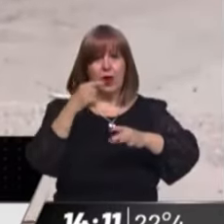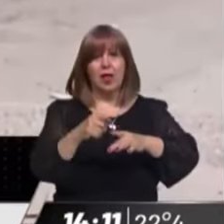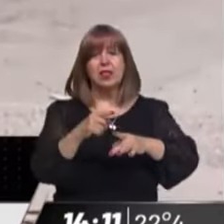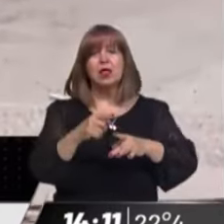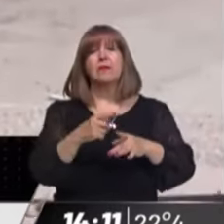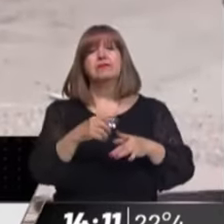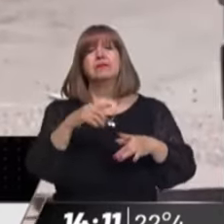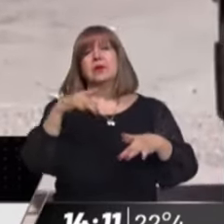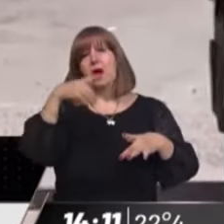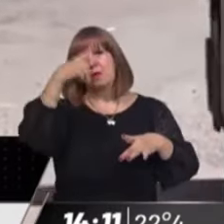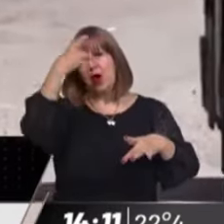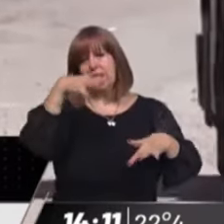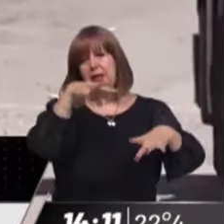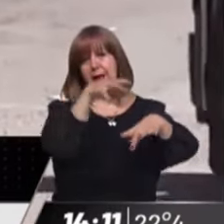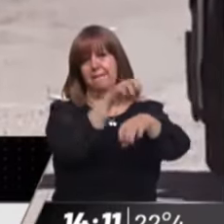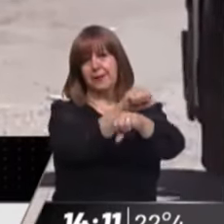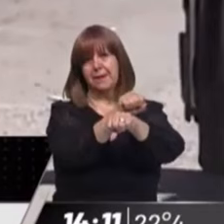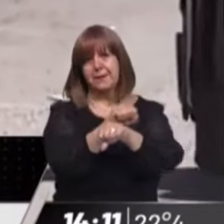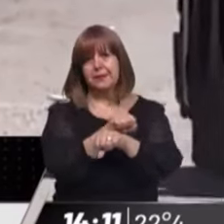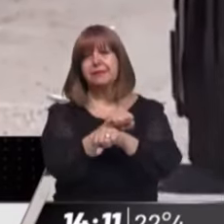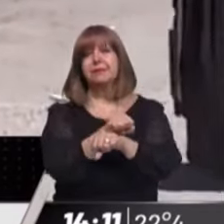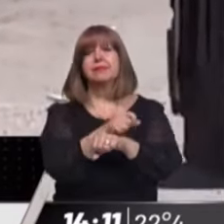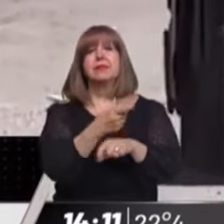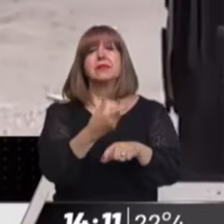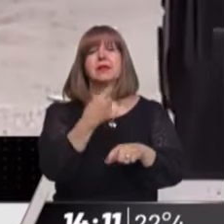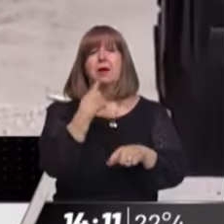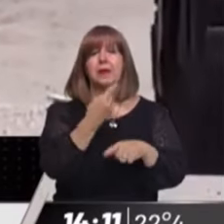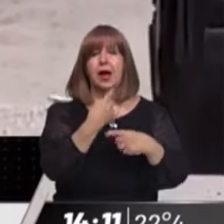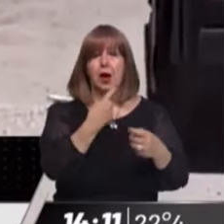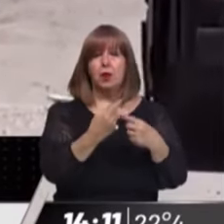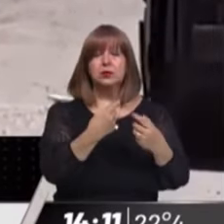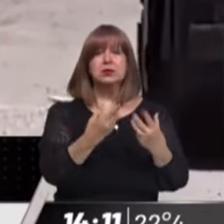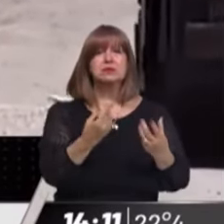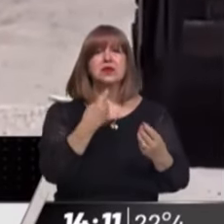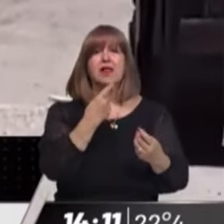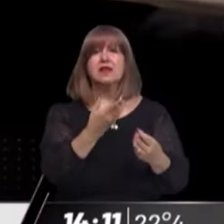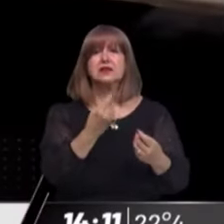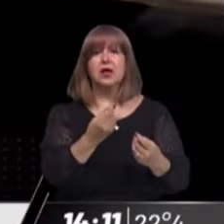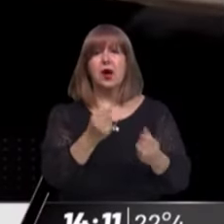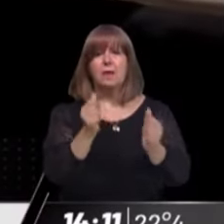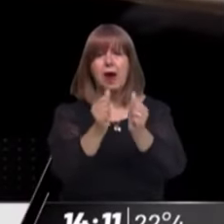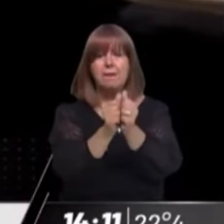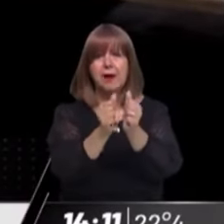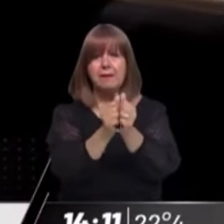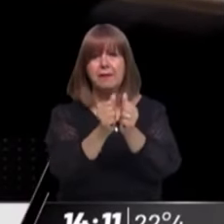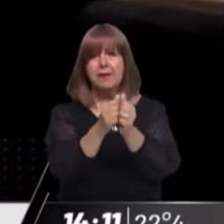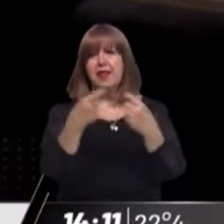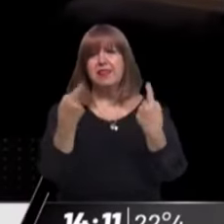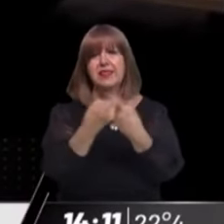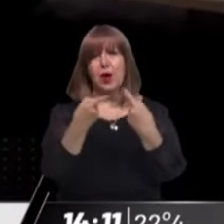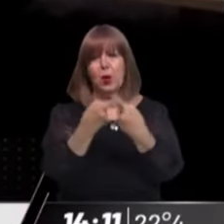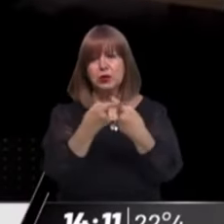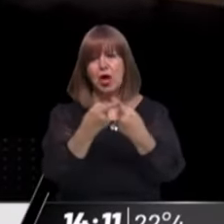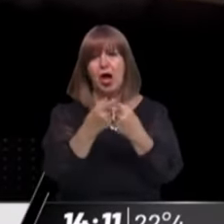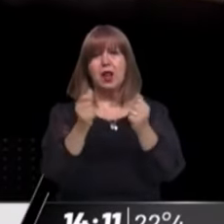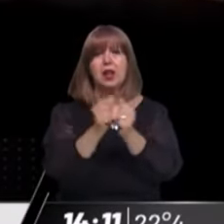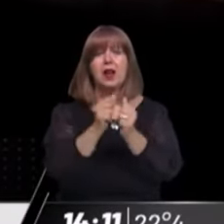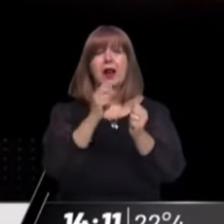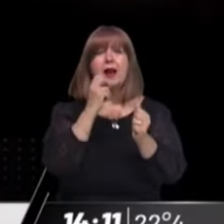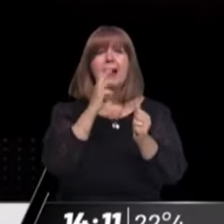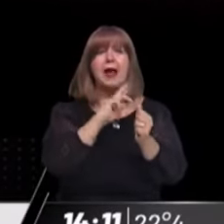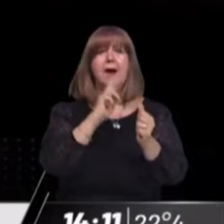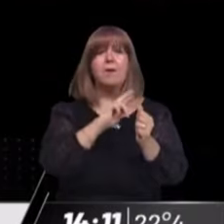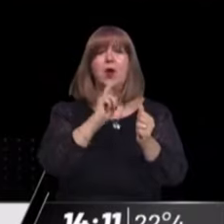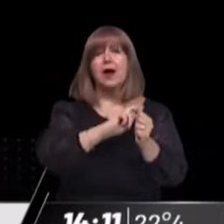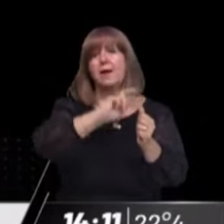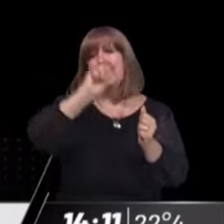la policía incurrió en contradicciones. A ver, declara que había estado con su pareja y tras mantener una discusión, la mujer